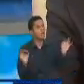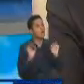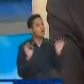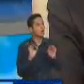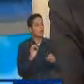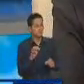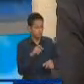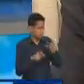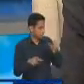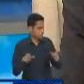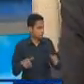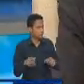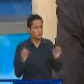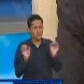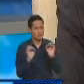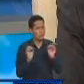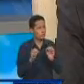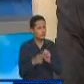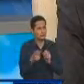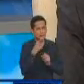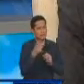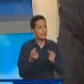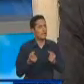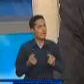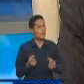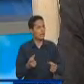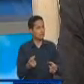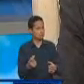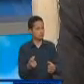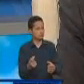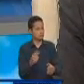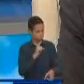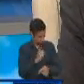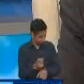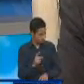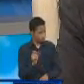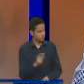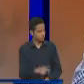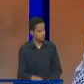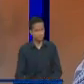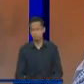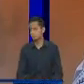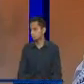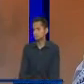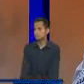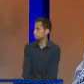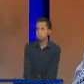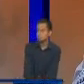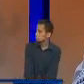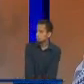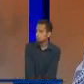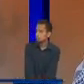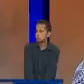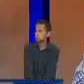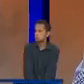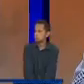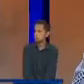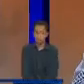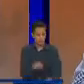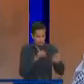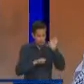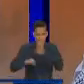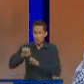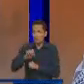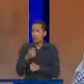sectores de la población, lo asocian con el cáncer. ¿Eso está comprobado? No. En realidad no hay ningún estudio que muestre que